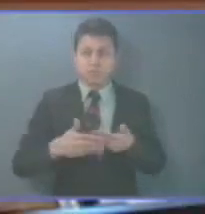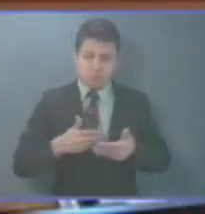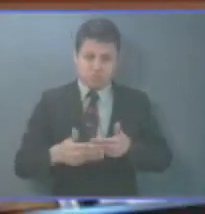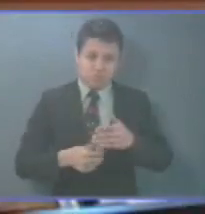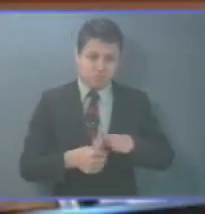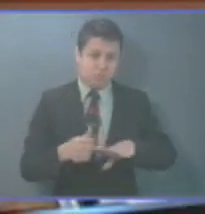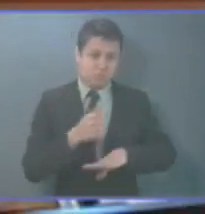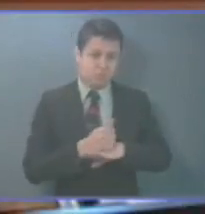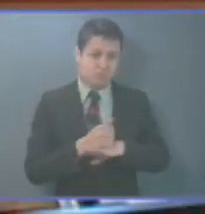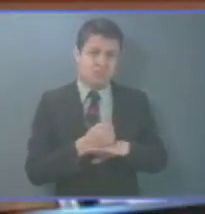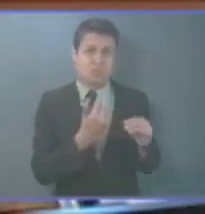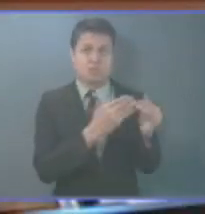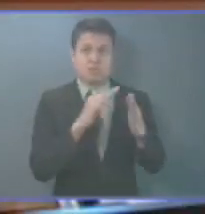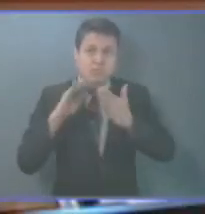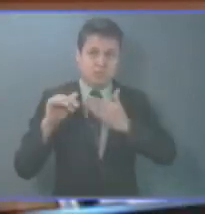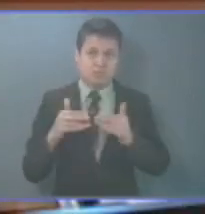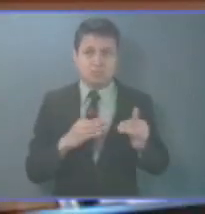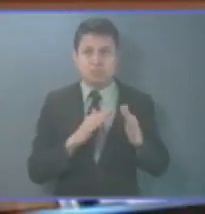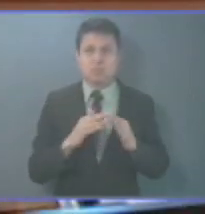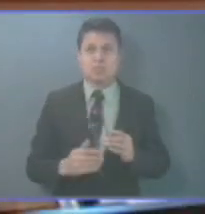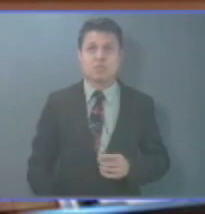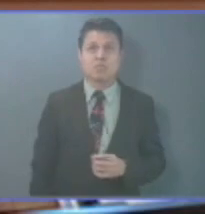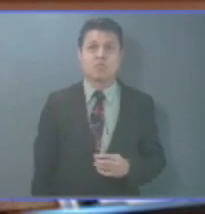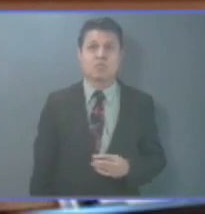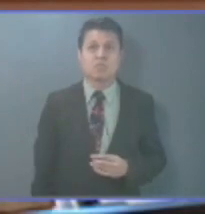tratamientos alternativos en caso que